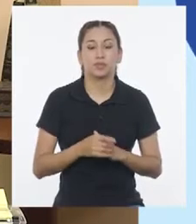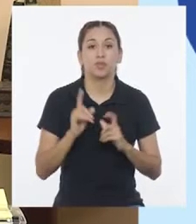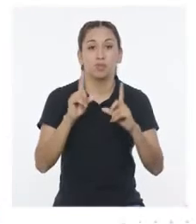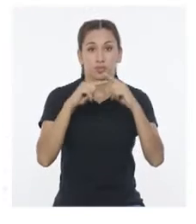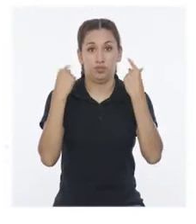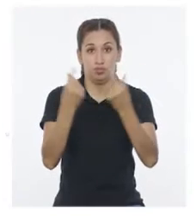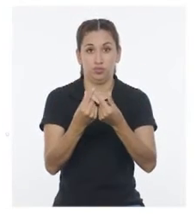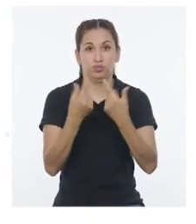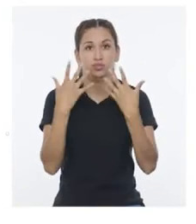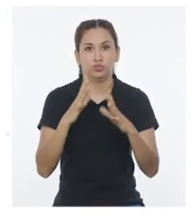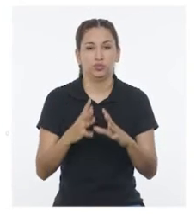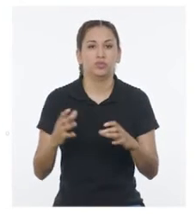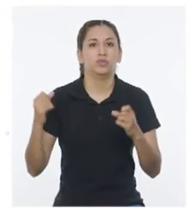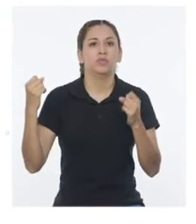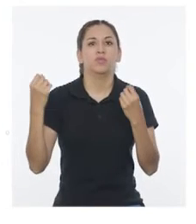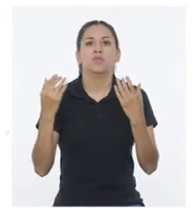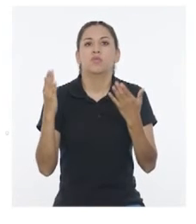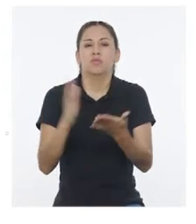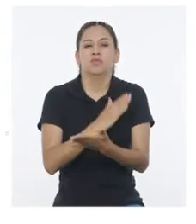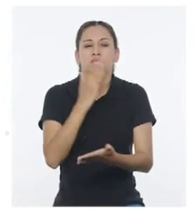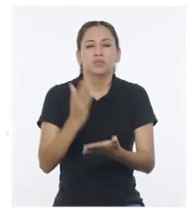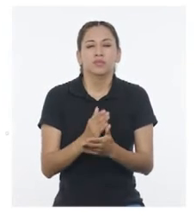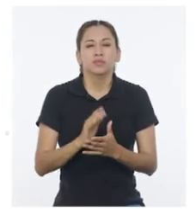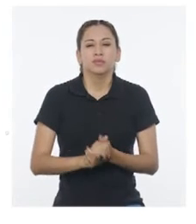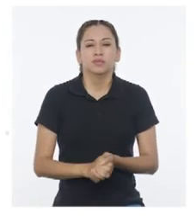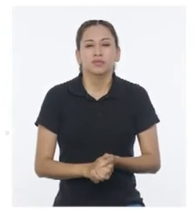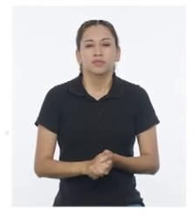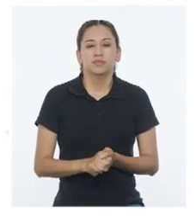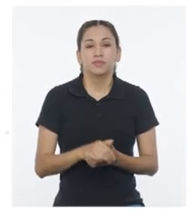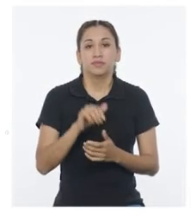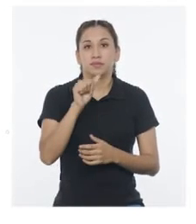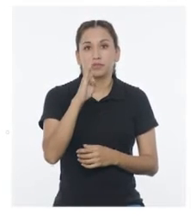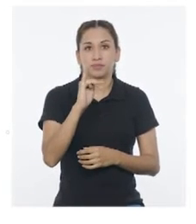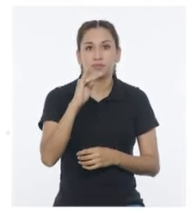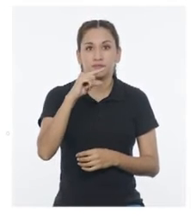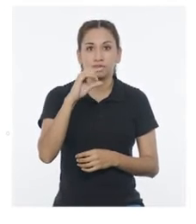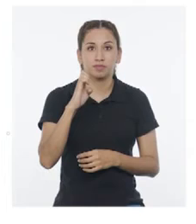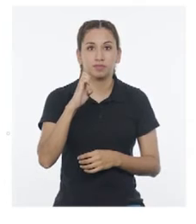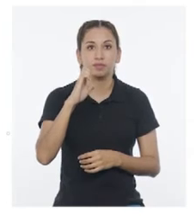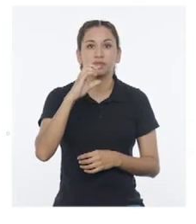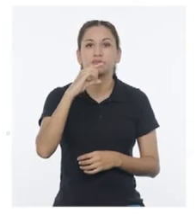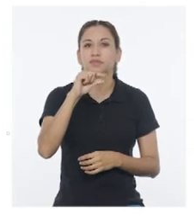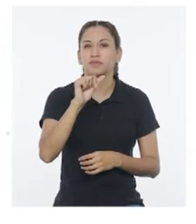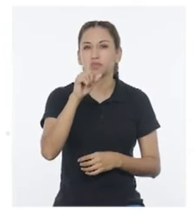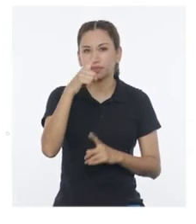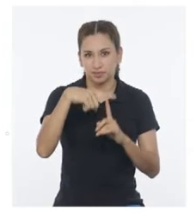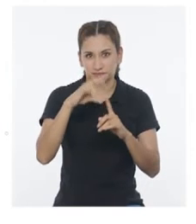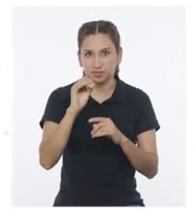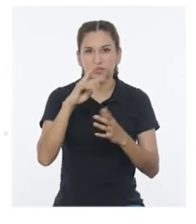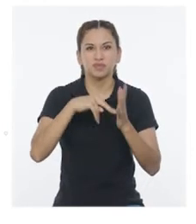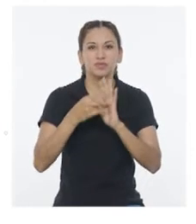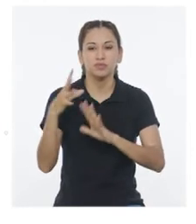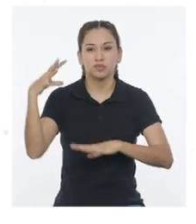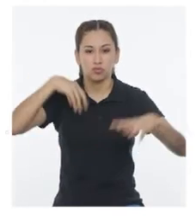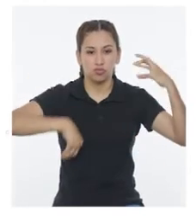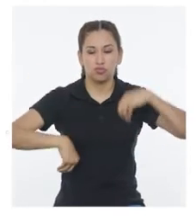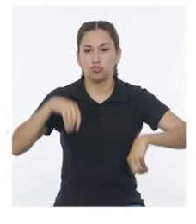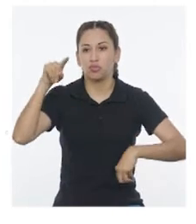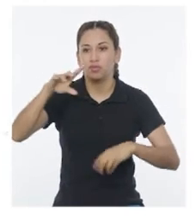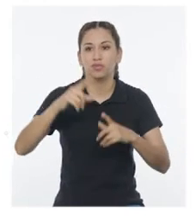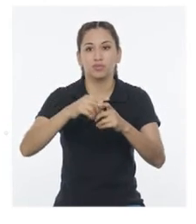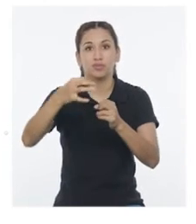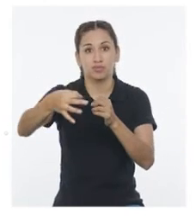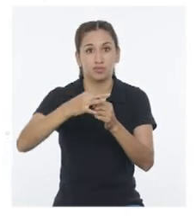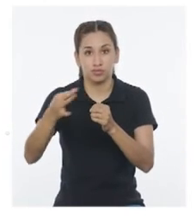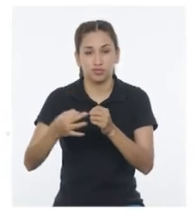las siguientes. Las rondas han enfrentado el abigeato y la consiguiente delincuencia que se desarrolla en las